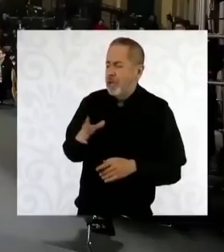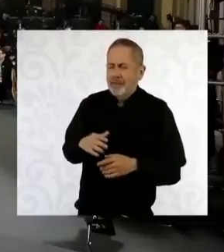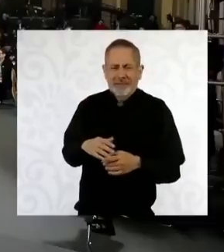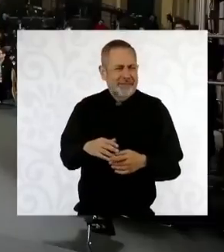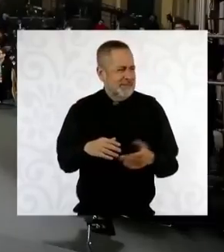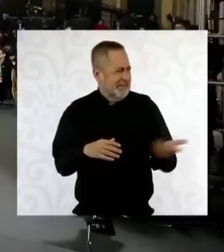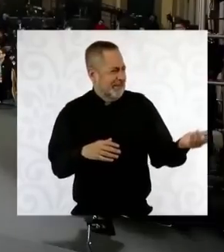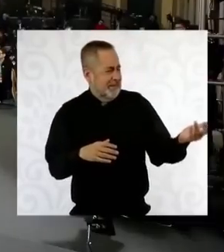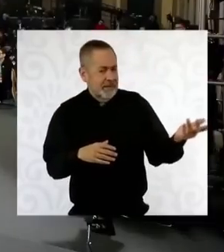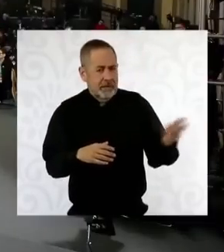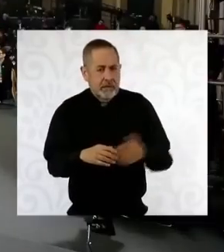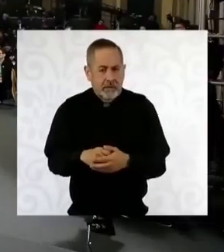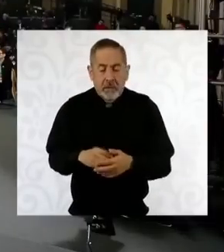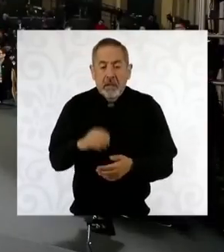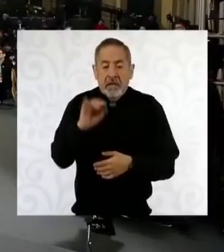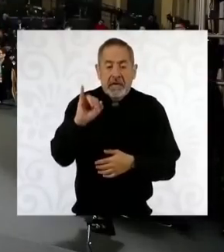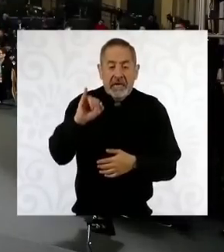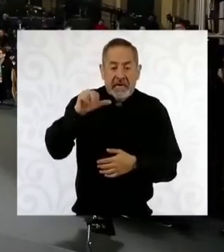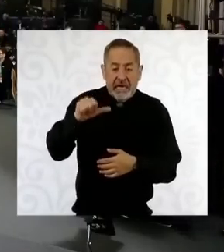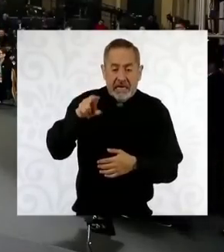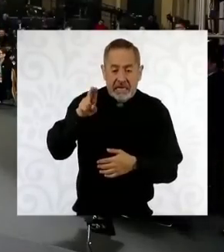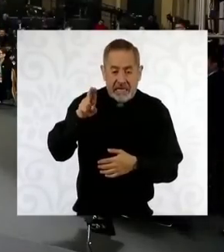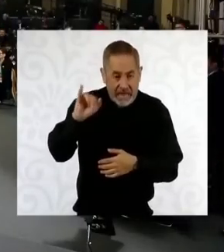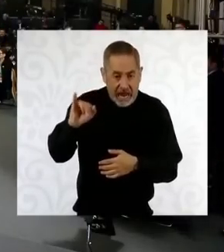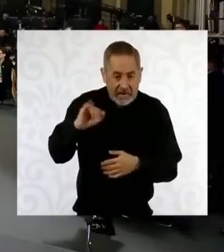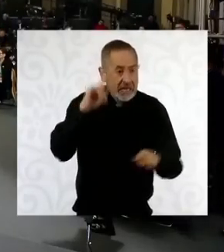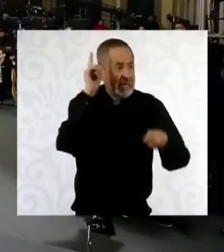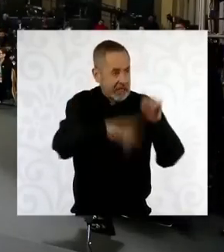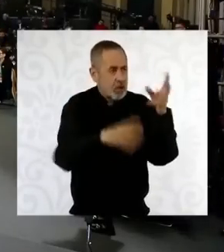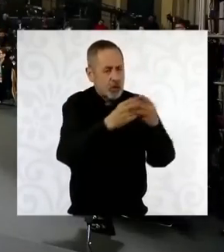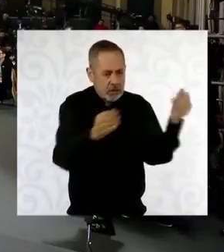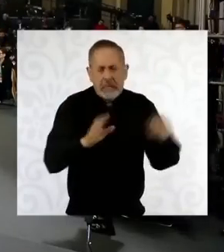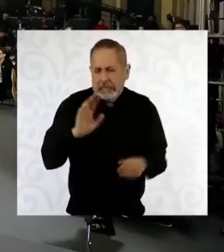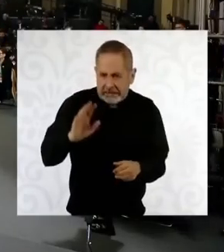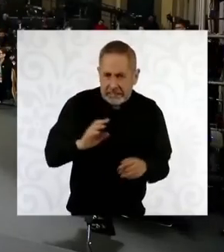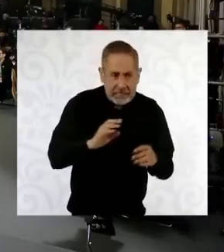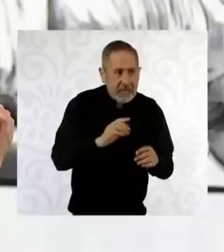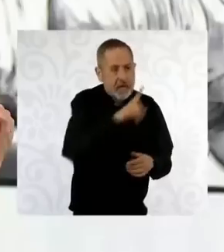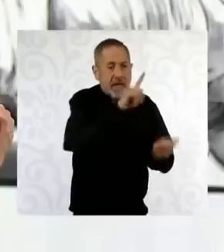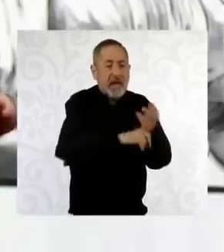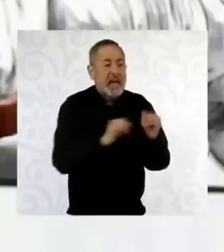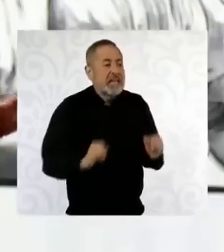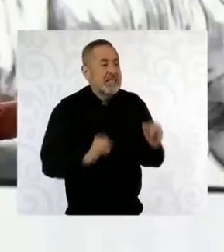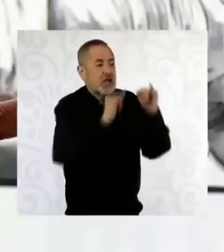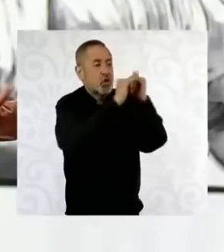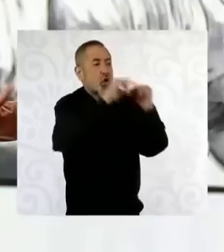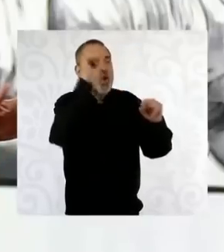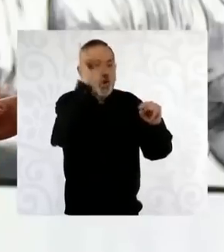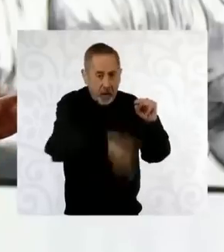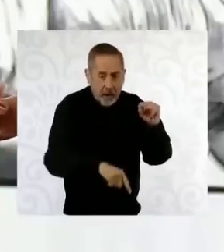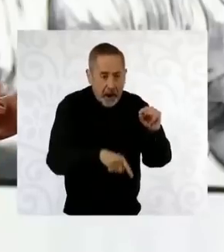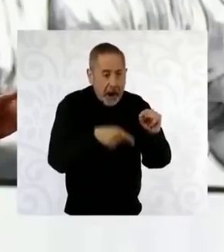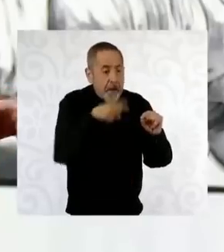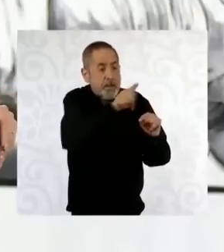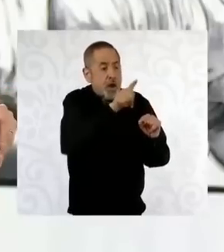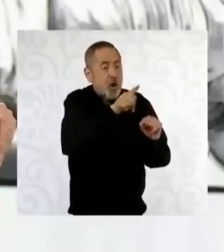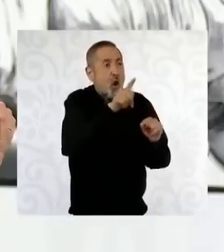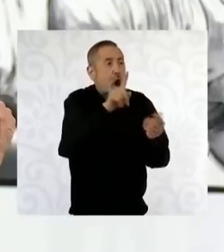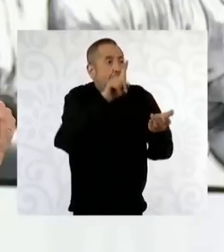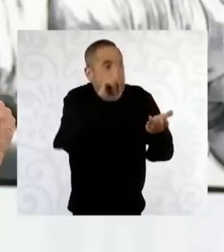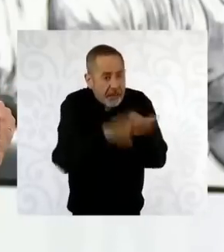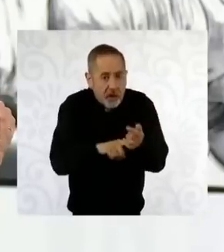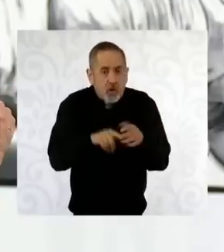Que desapareció el INAI, bueno, no desapareció la transparencia, desapareció un organismo que se había dedicado a la corrupción, entre otras